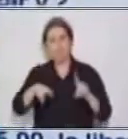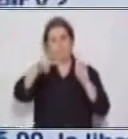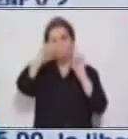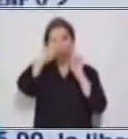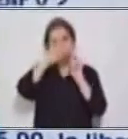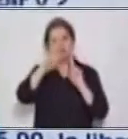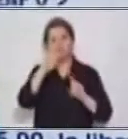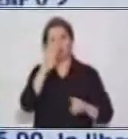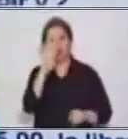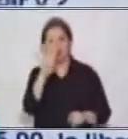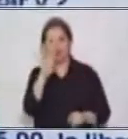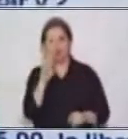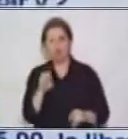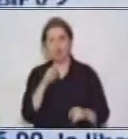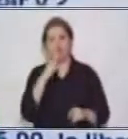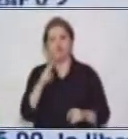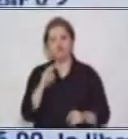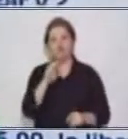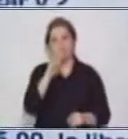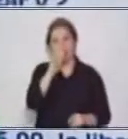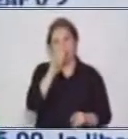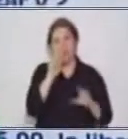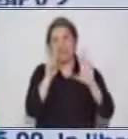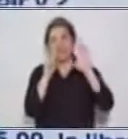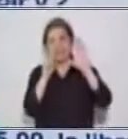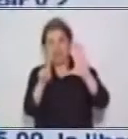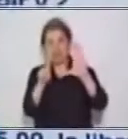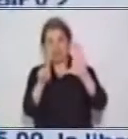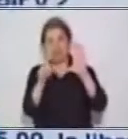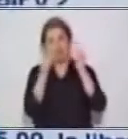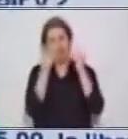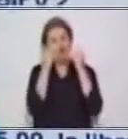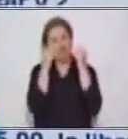4, 36. Muy bien.